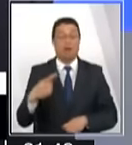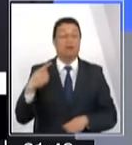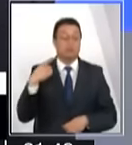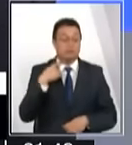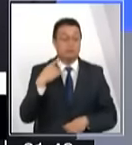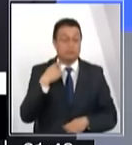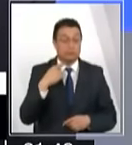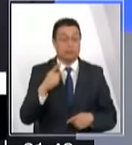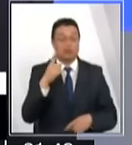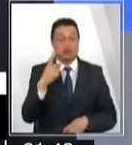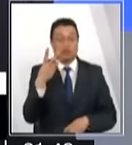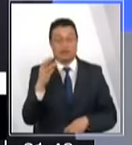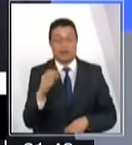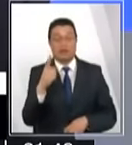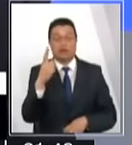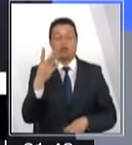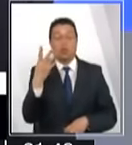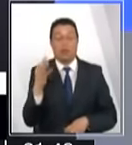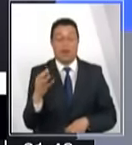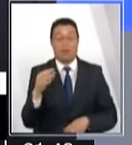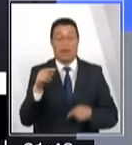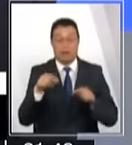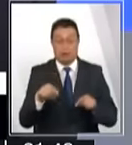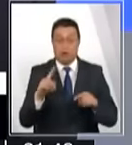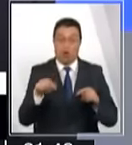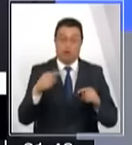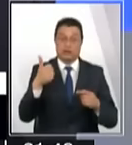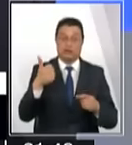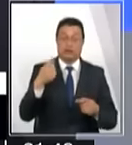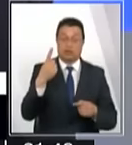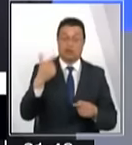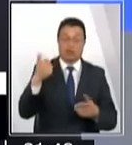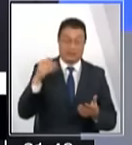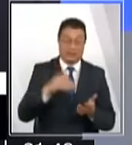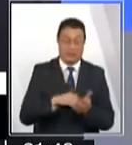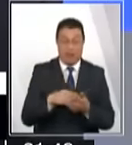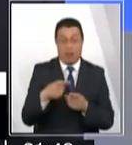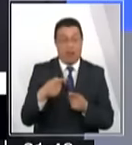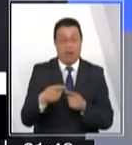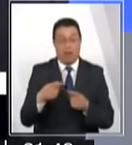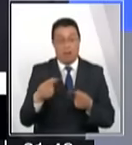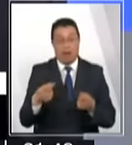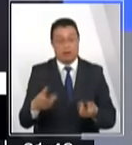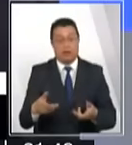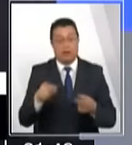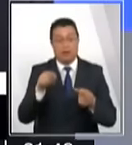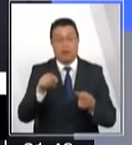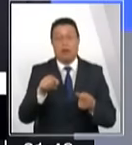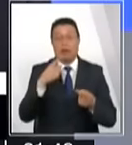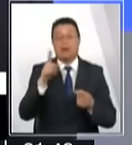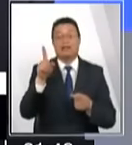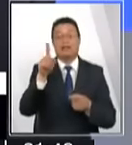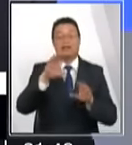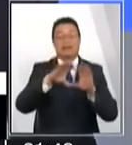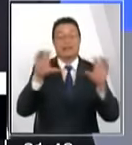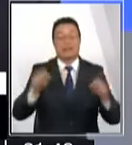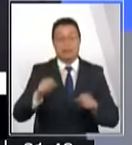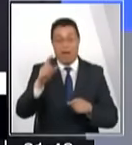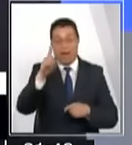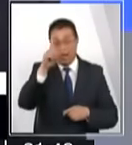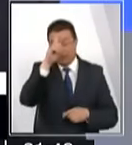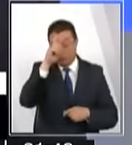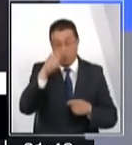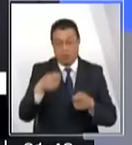130 140 probablemente este año 160,000 recursos no puede ser que un sistema de salud esté destinando